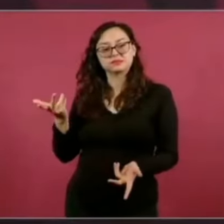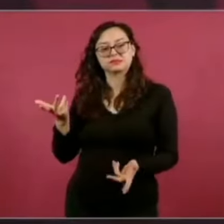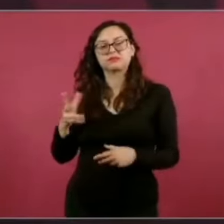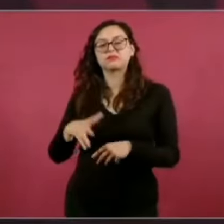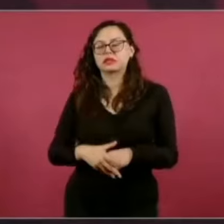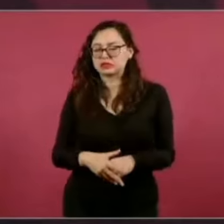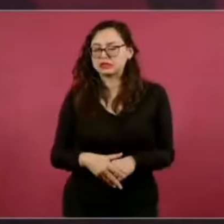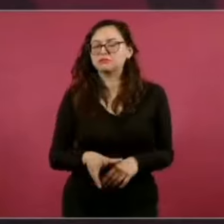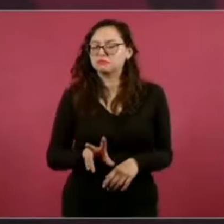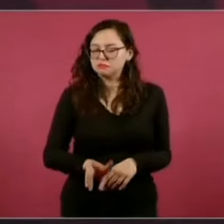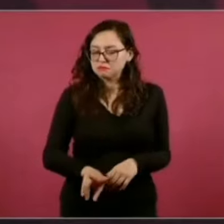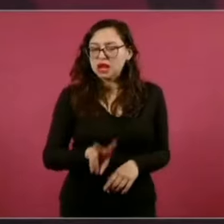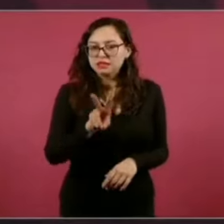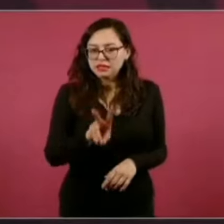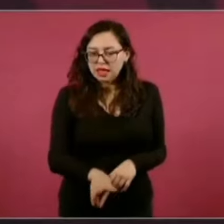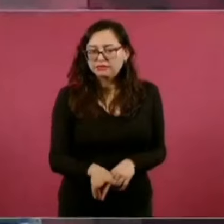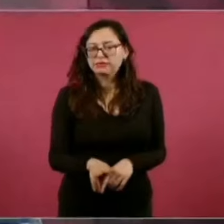cultura